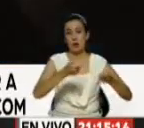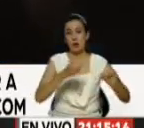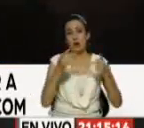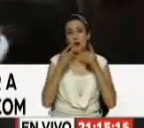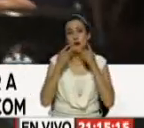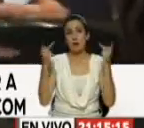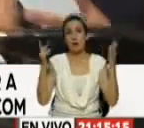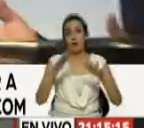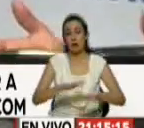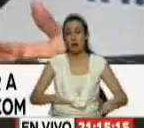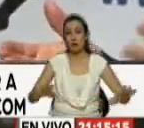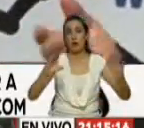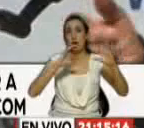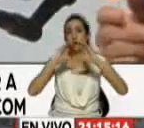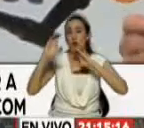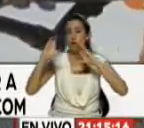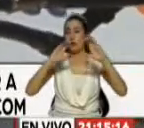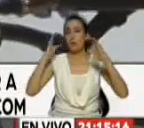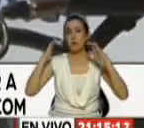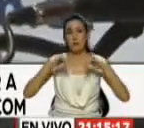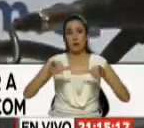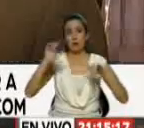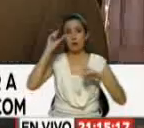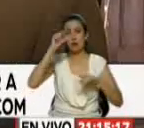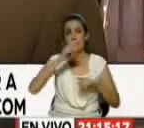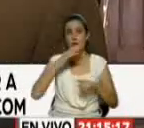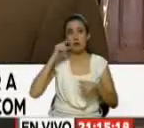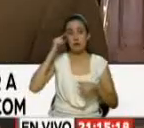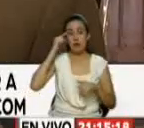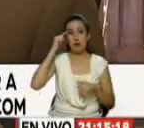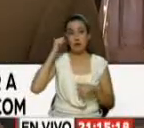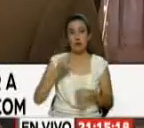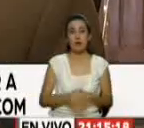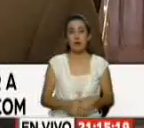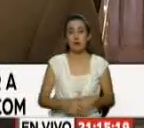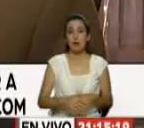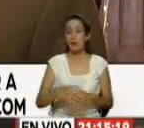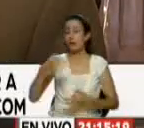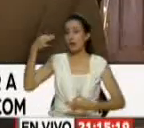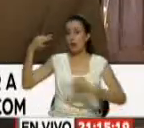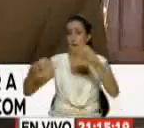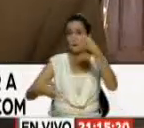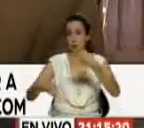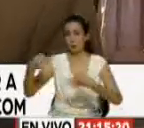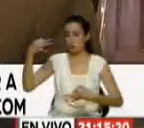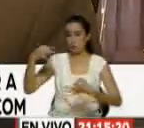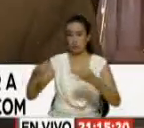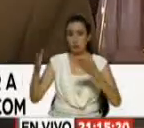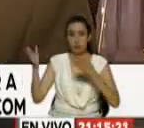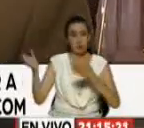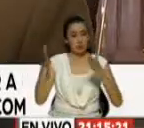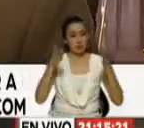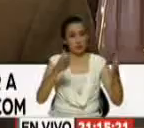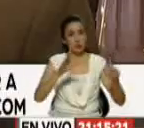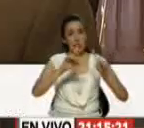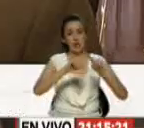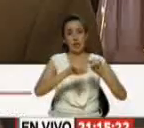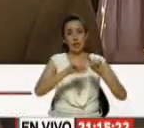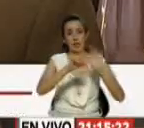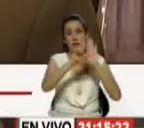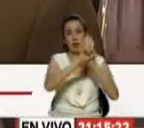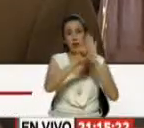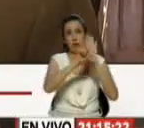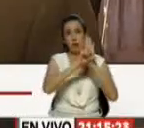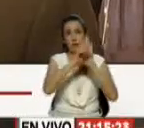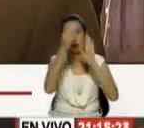públicos destinados a la comunicación durante el gobierno anterior. Que debe actuar la justicia de acuerdo a lo que mandan las leyes